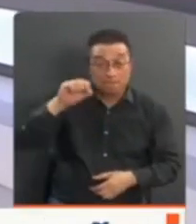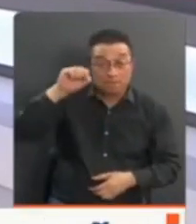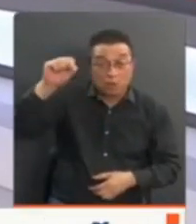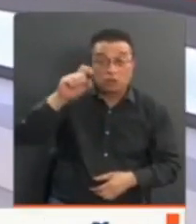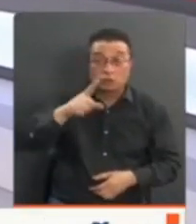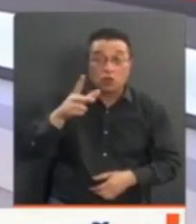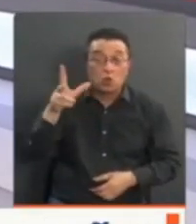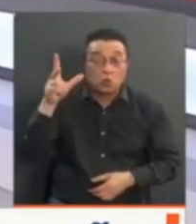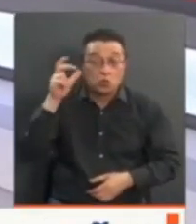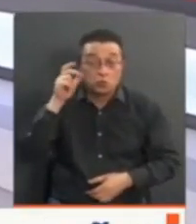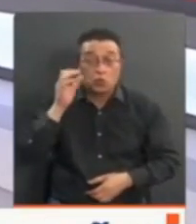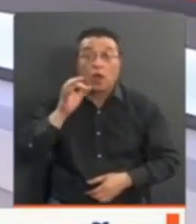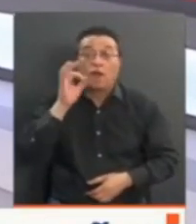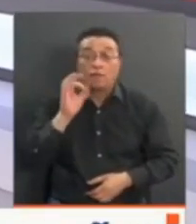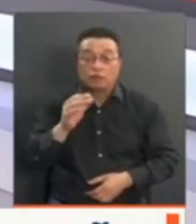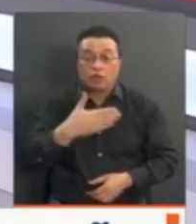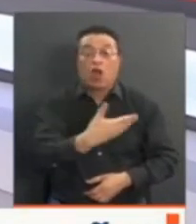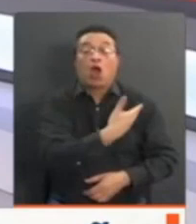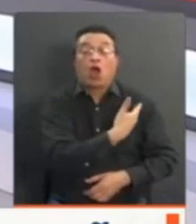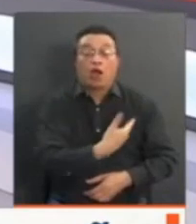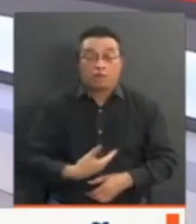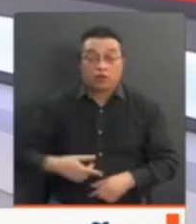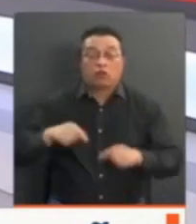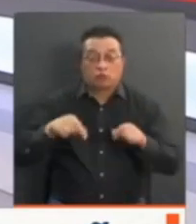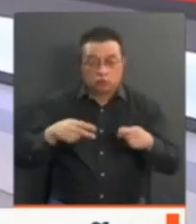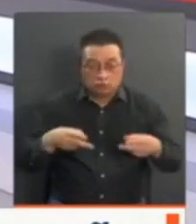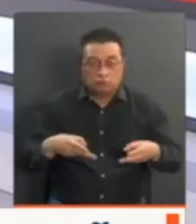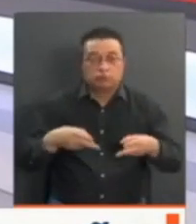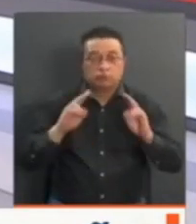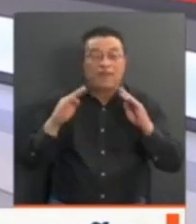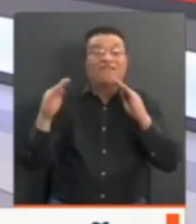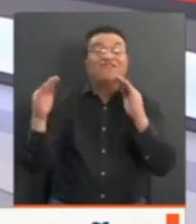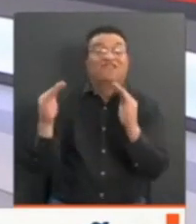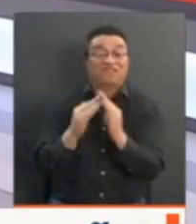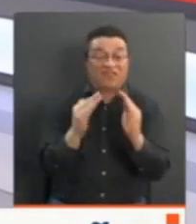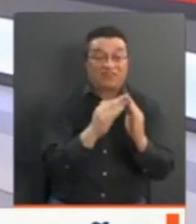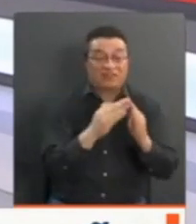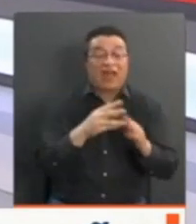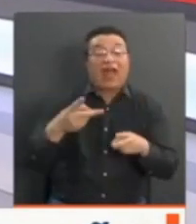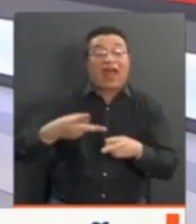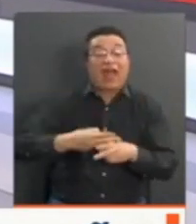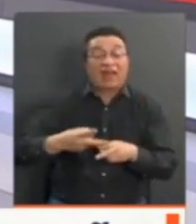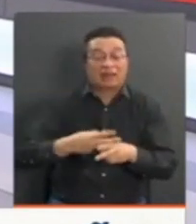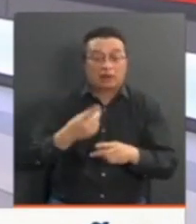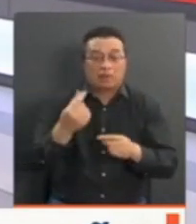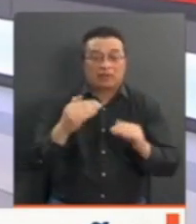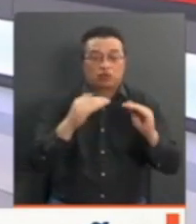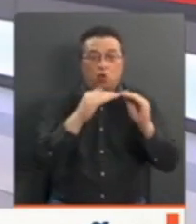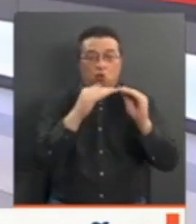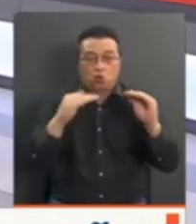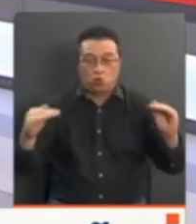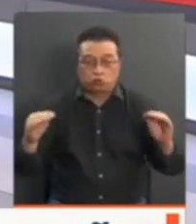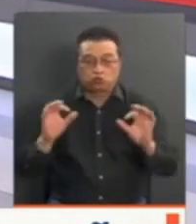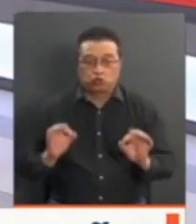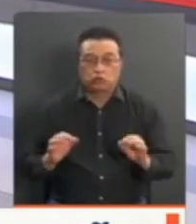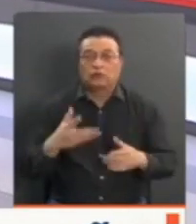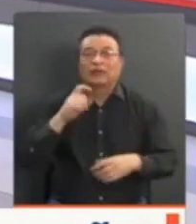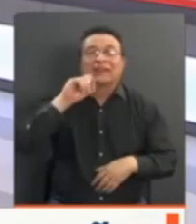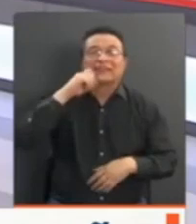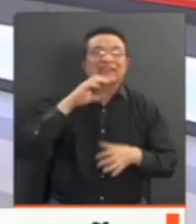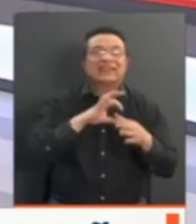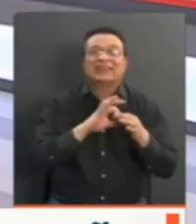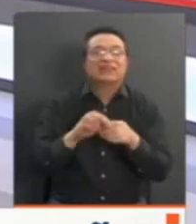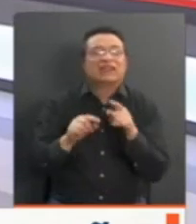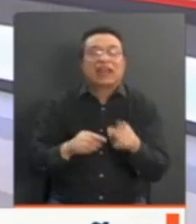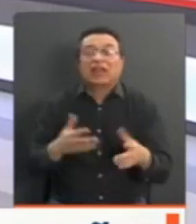escuchó bien, el gobierno va a disponer de viviendas en arriendo a precios justos, se dijo. ¿Qué significa eso?